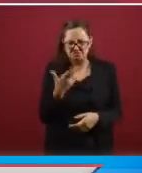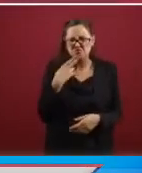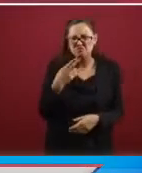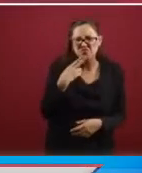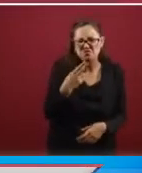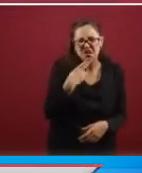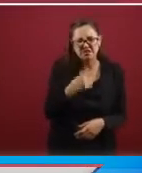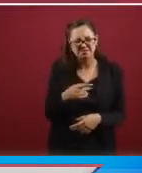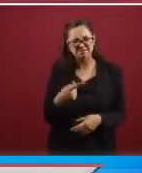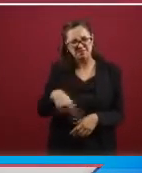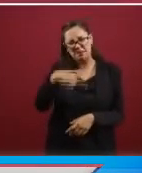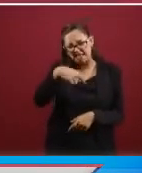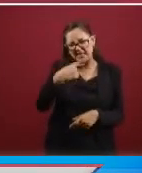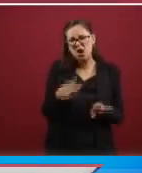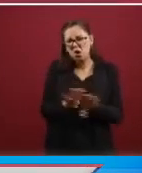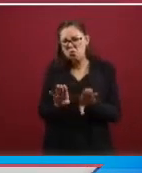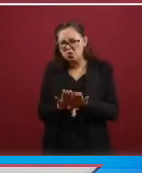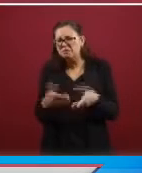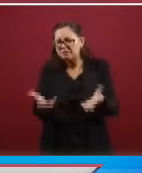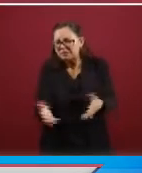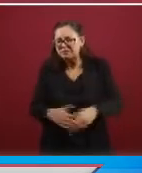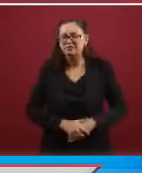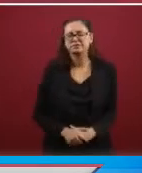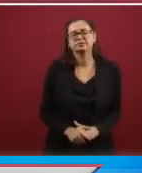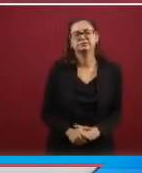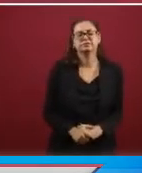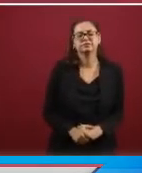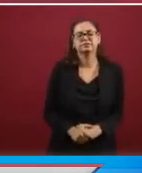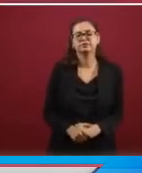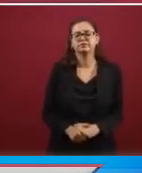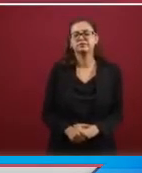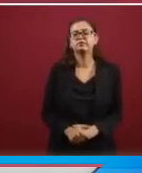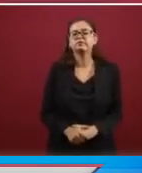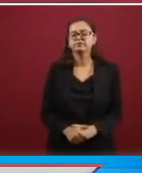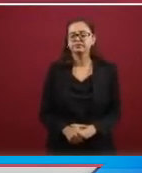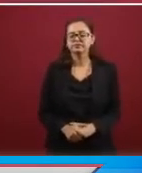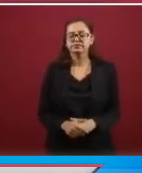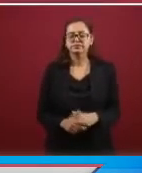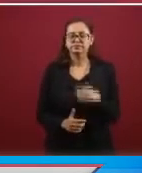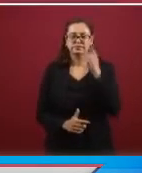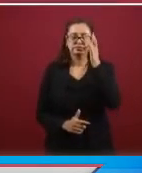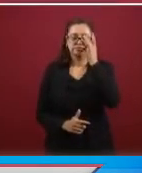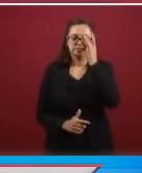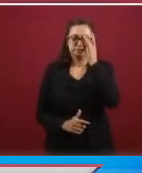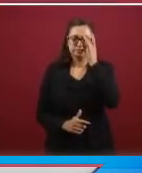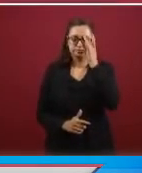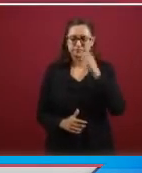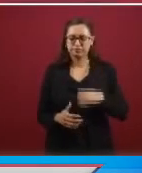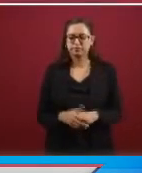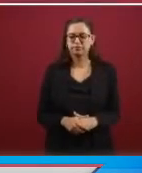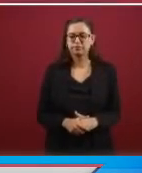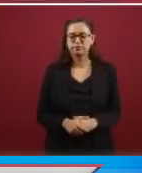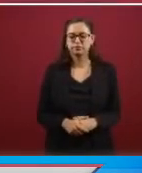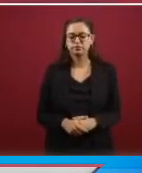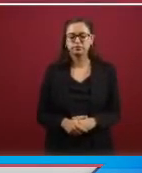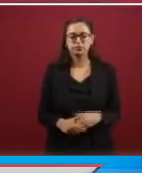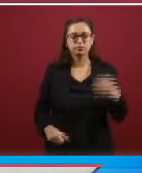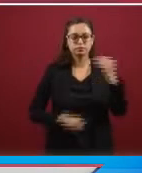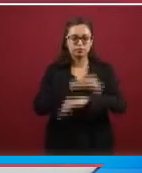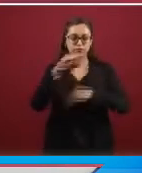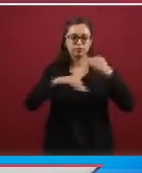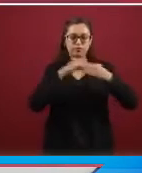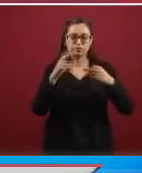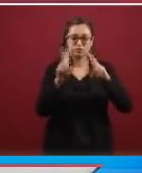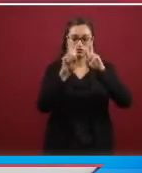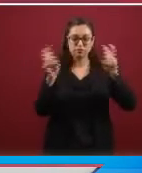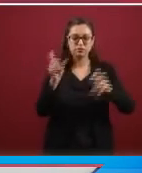Feministas. Todo este asunto, repito, lo está atendiendo la jefa de